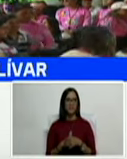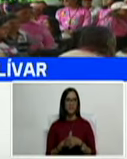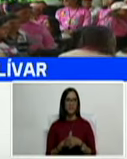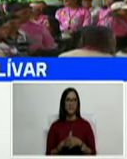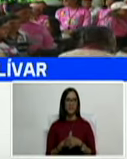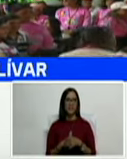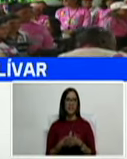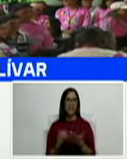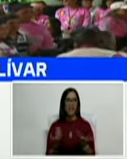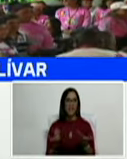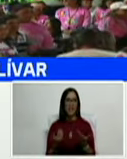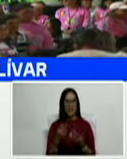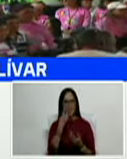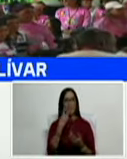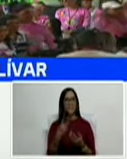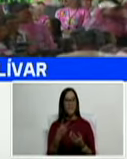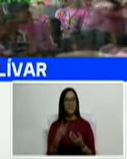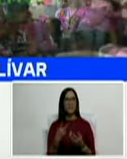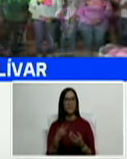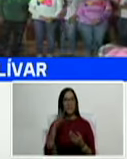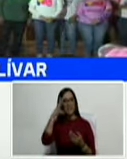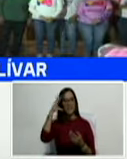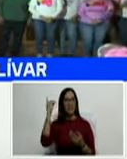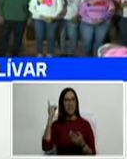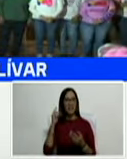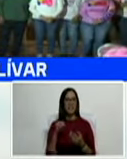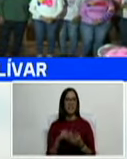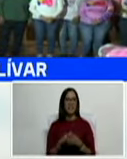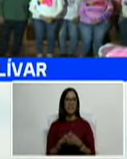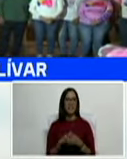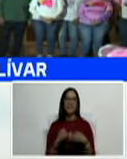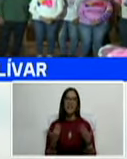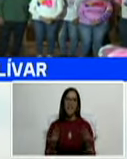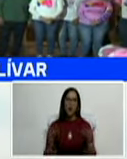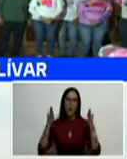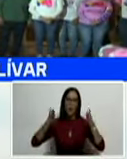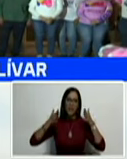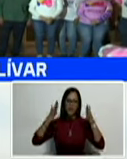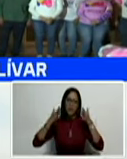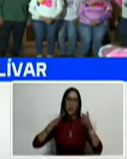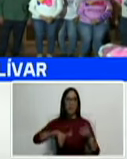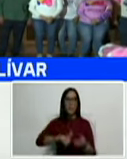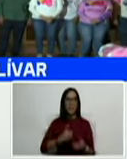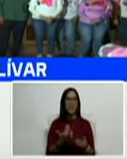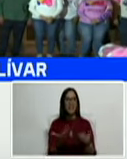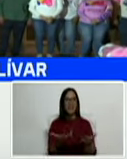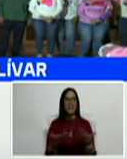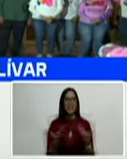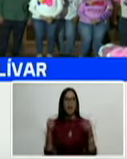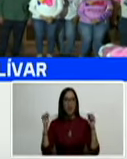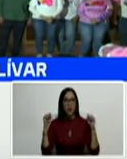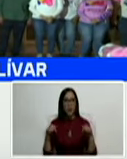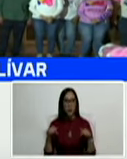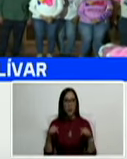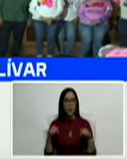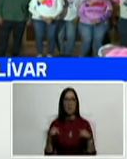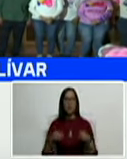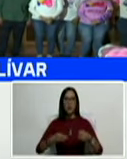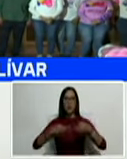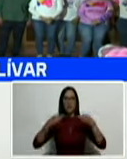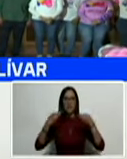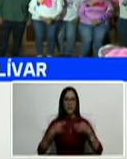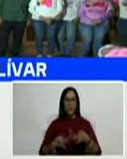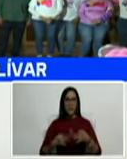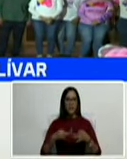¿Qué apreciación, Delcy? ¿Qué orientación nos pudieras dar hoy que